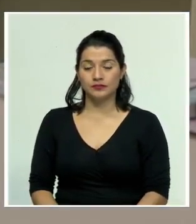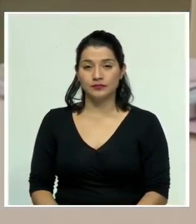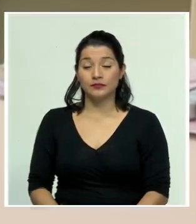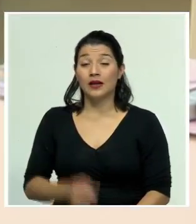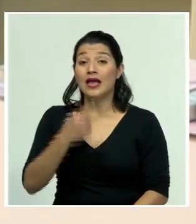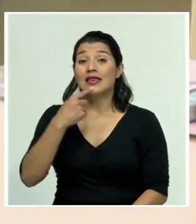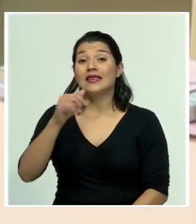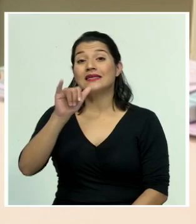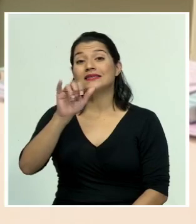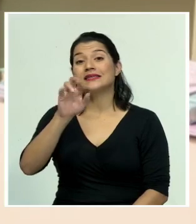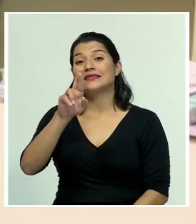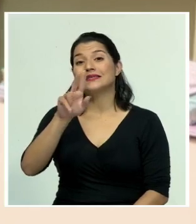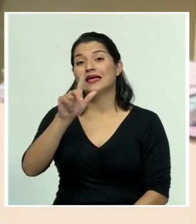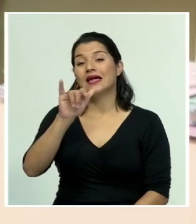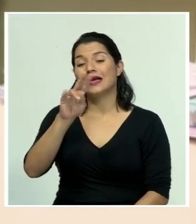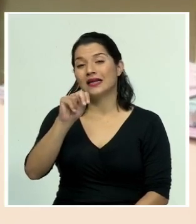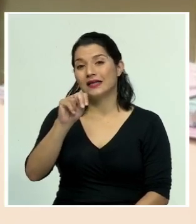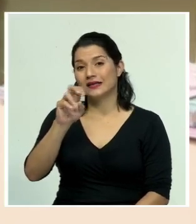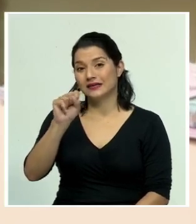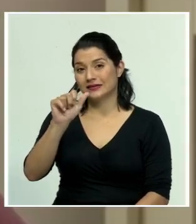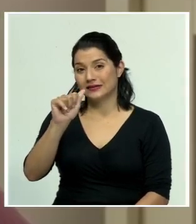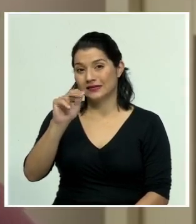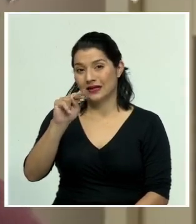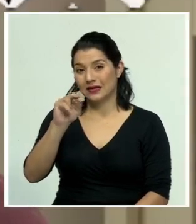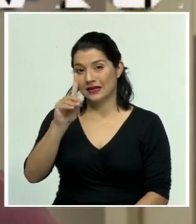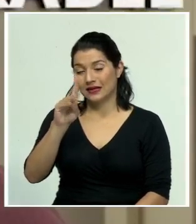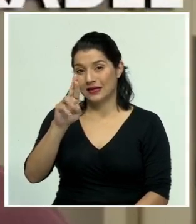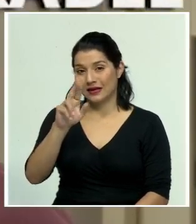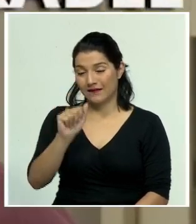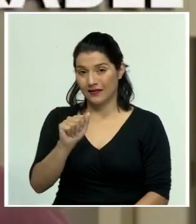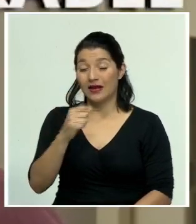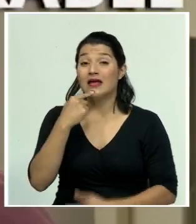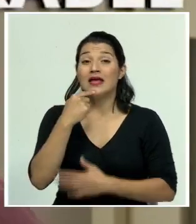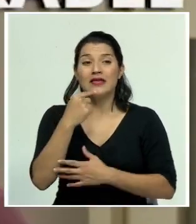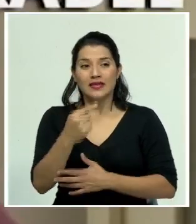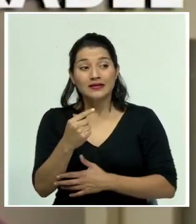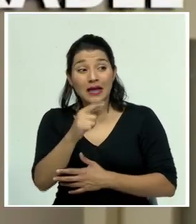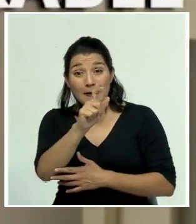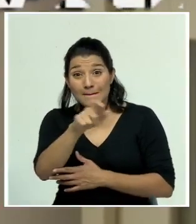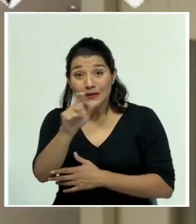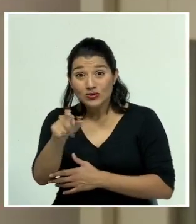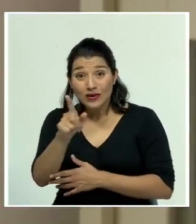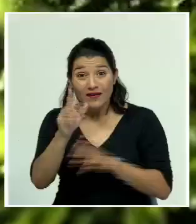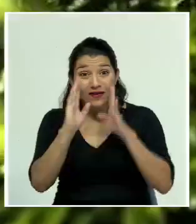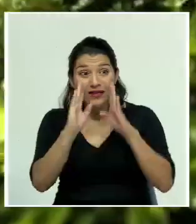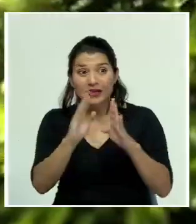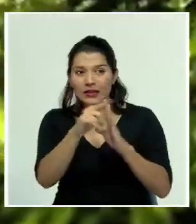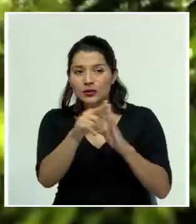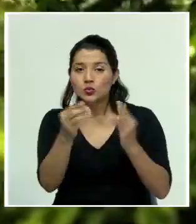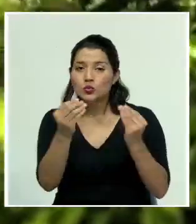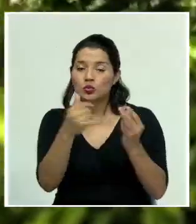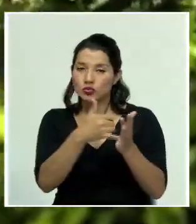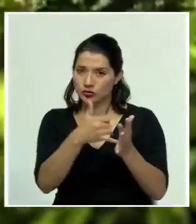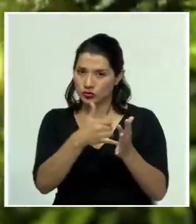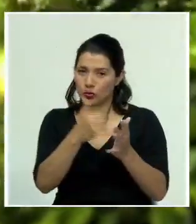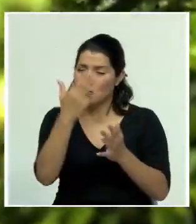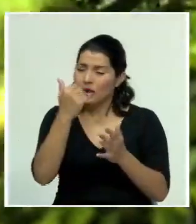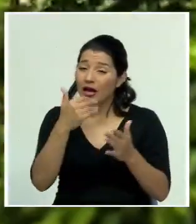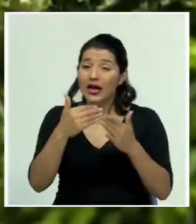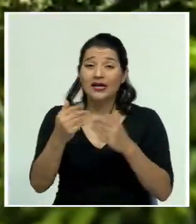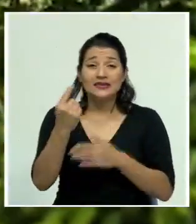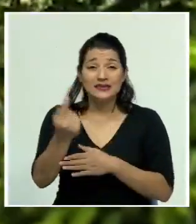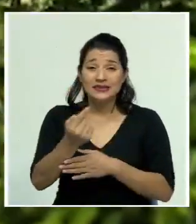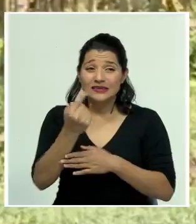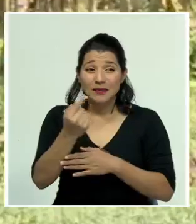Según Jerlyn Sanabria, por la ubicación geográfica, la población que se atiende es sumamente vulnerable. Para empezar, generalmente